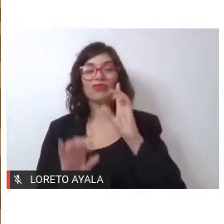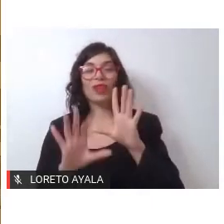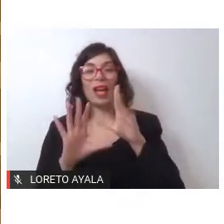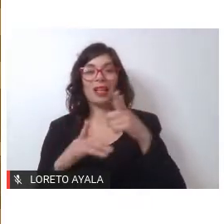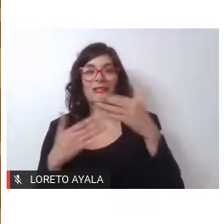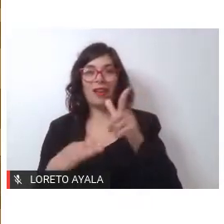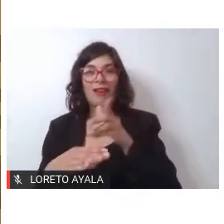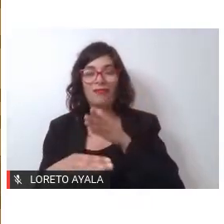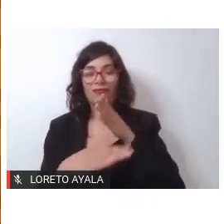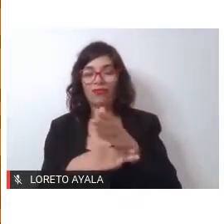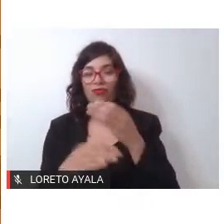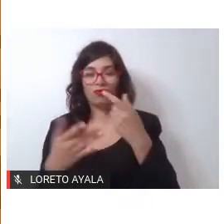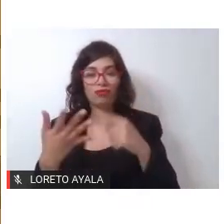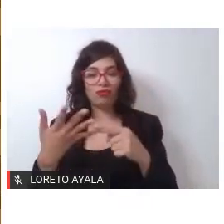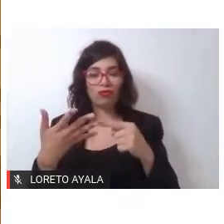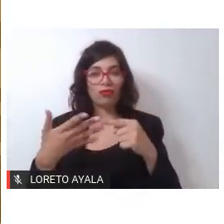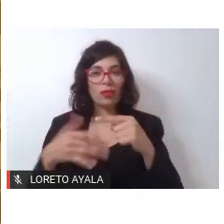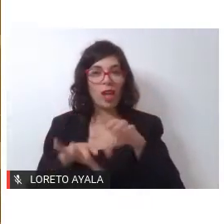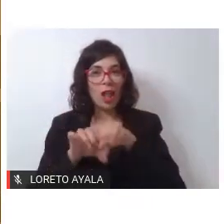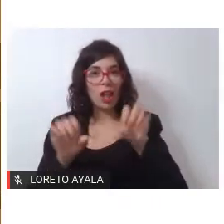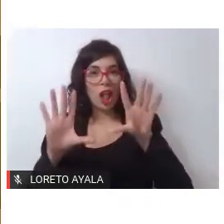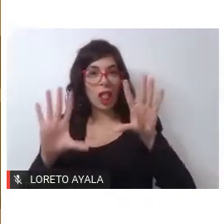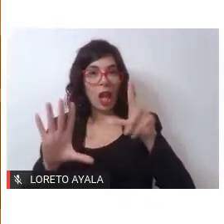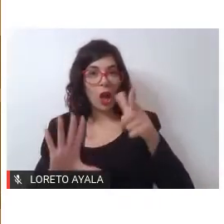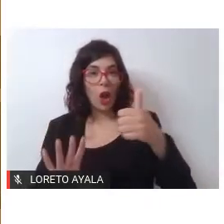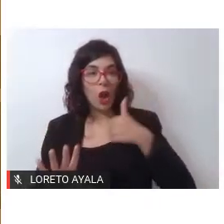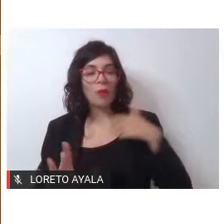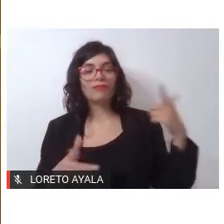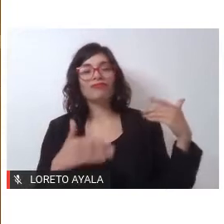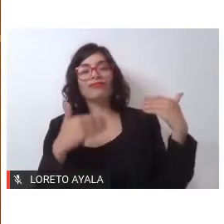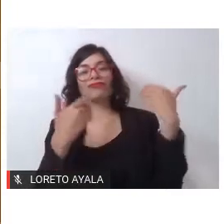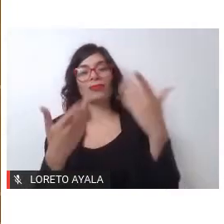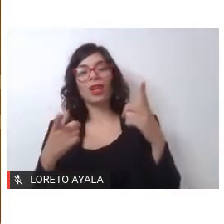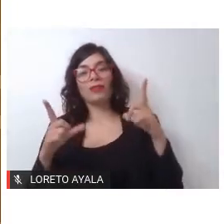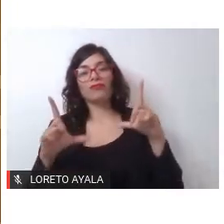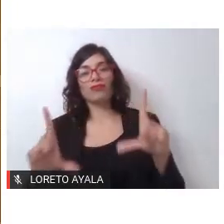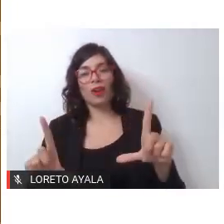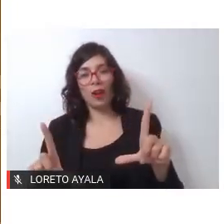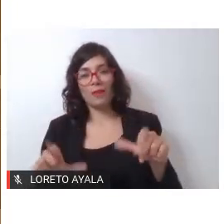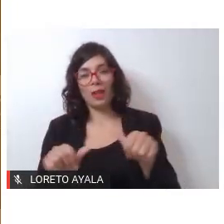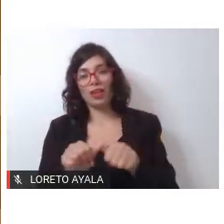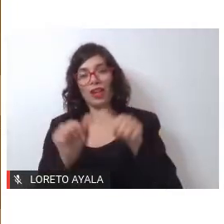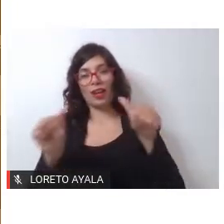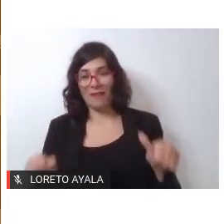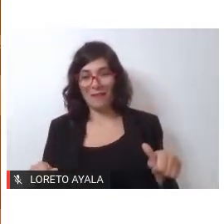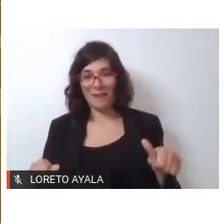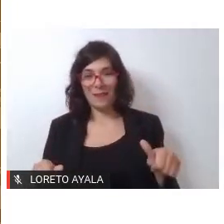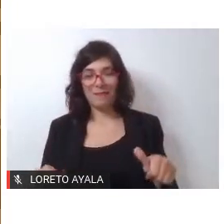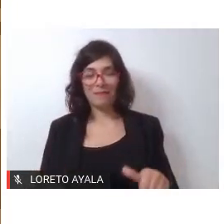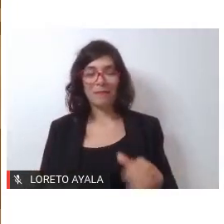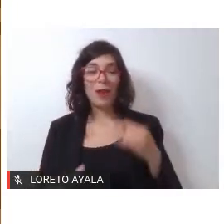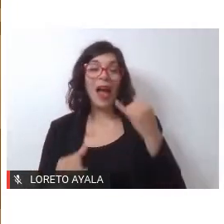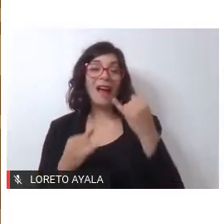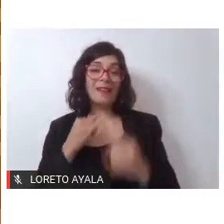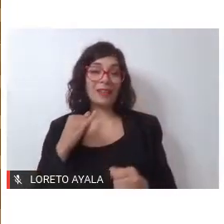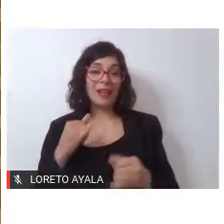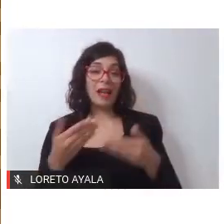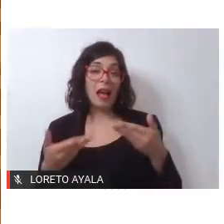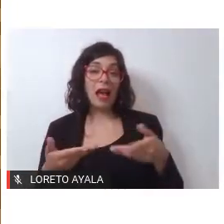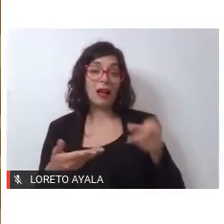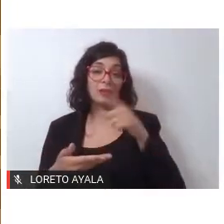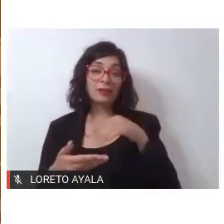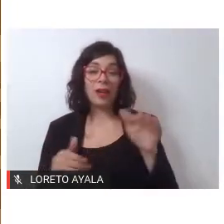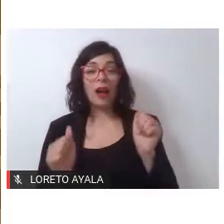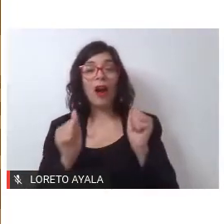paralela a la de los seminarios. Eso va a ser un trabajo que vamos a realizar apenas termine el ciclo de seminario. Así que aquellos que no han